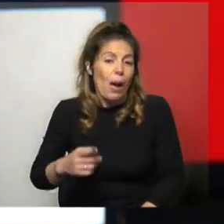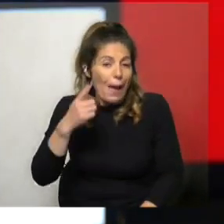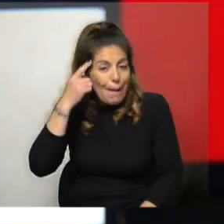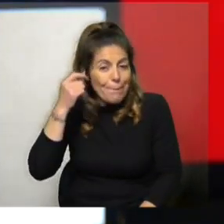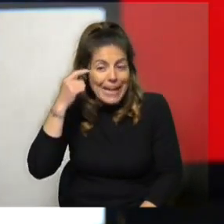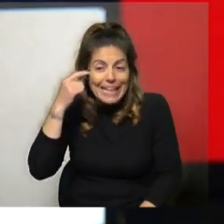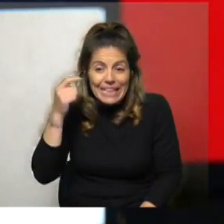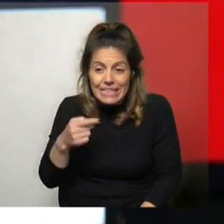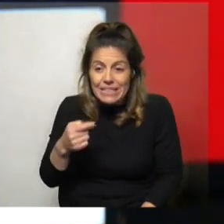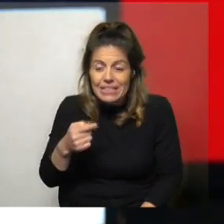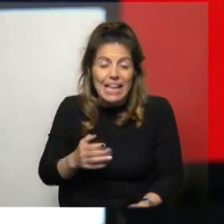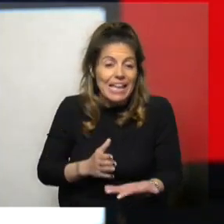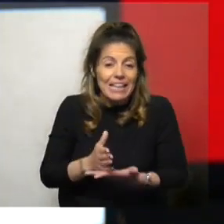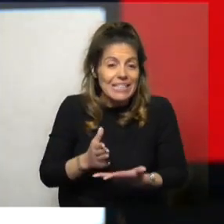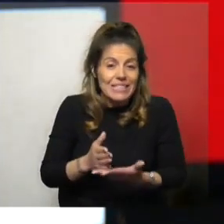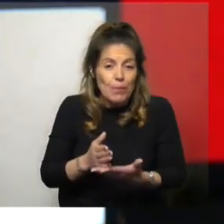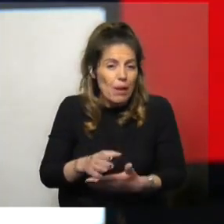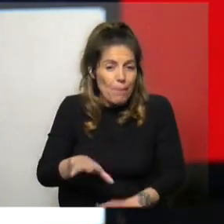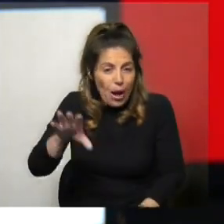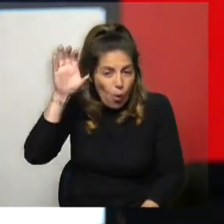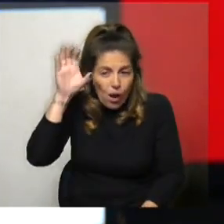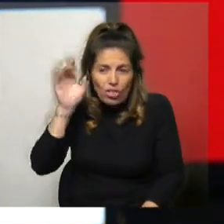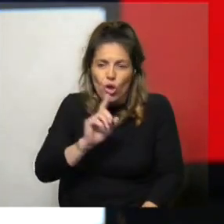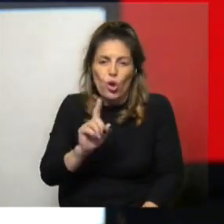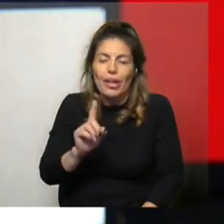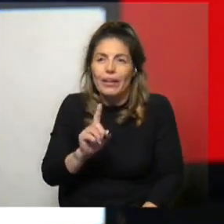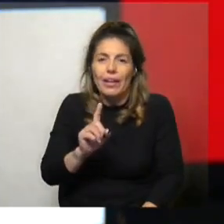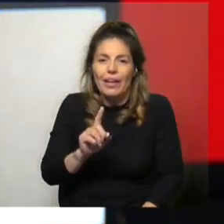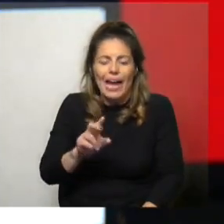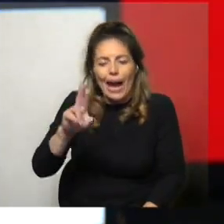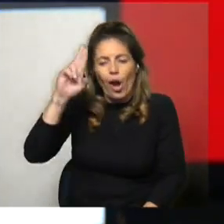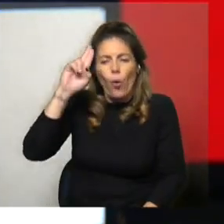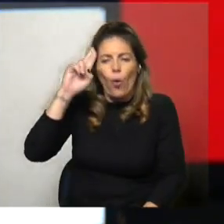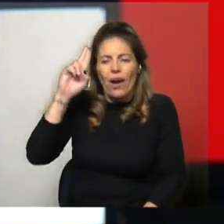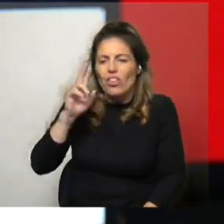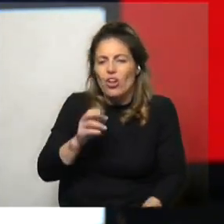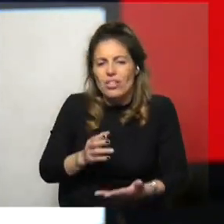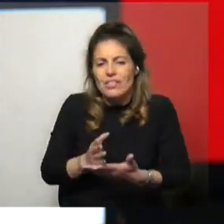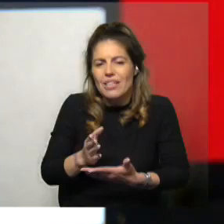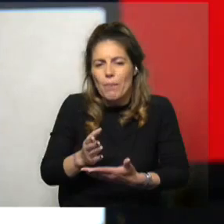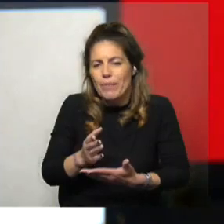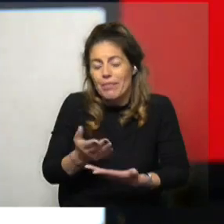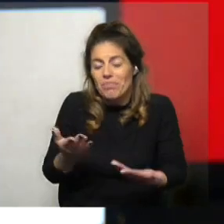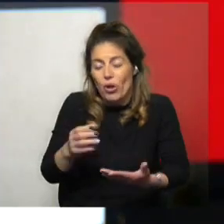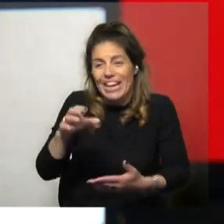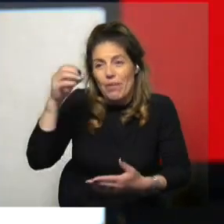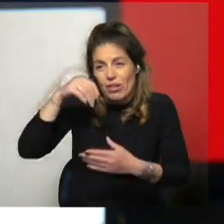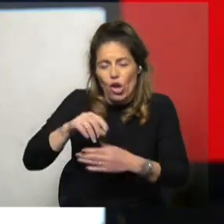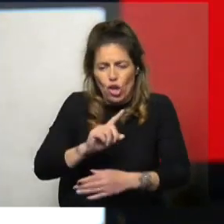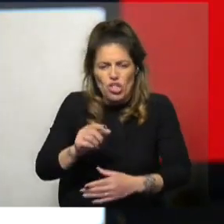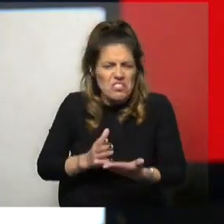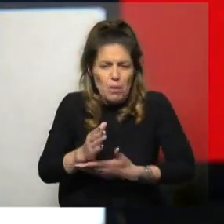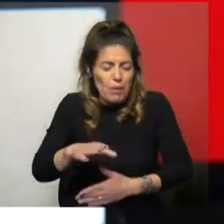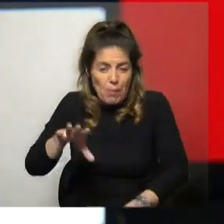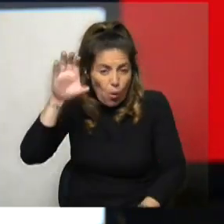este siempre la estuve presente No es que el recuerdo llegó siempre conviví con eso siempre conviví con